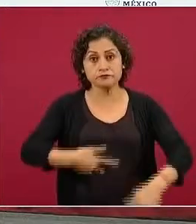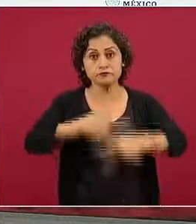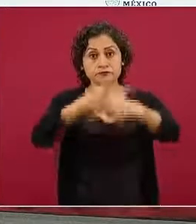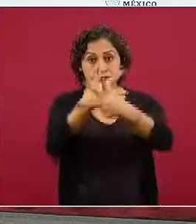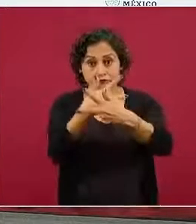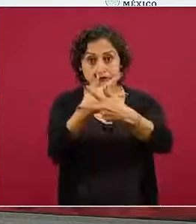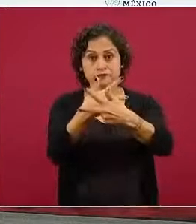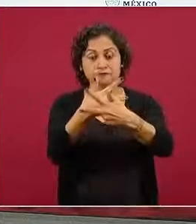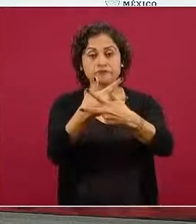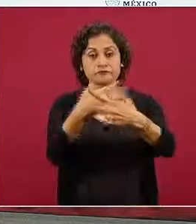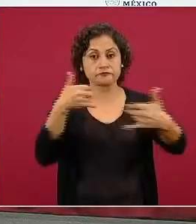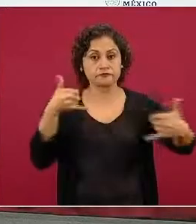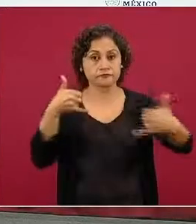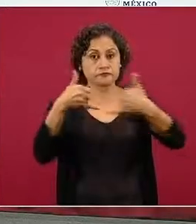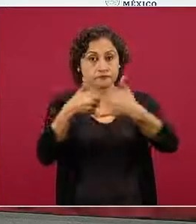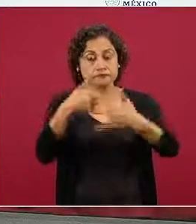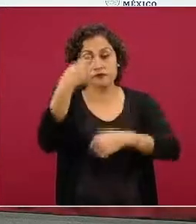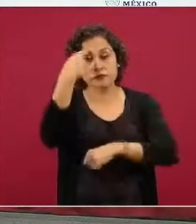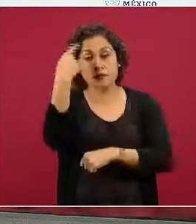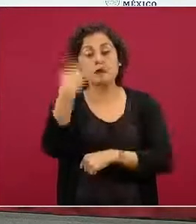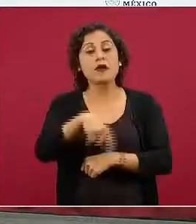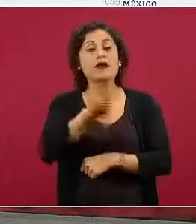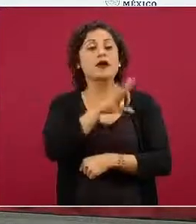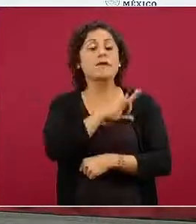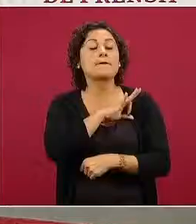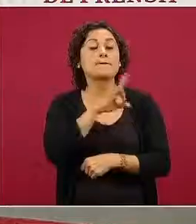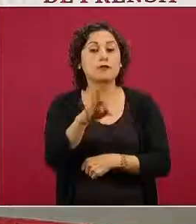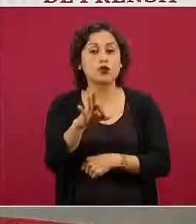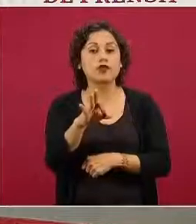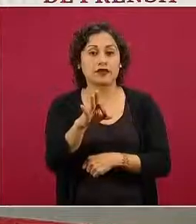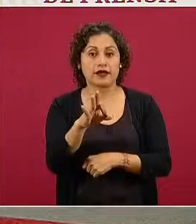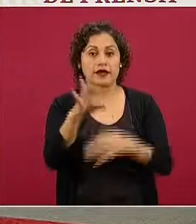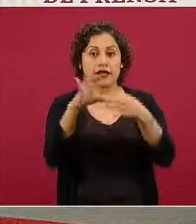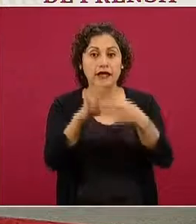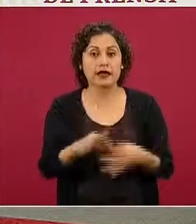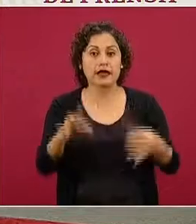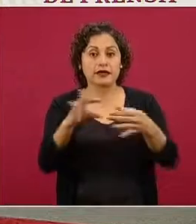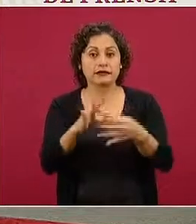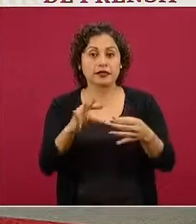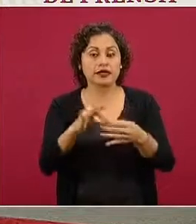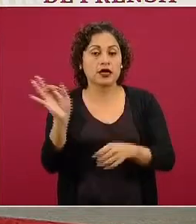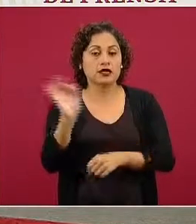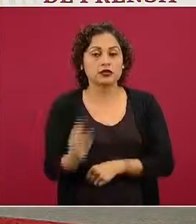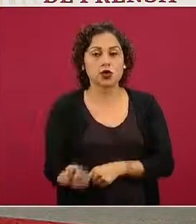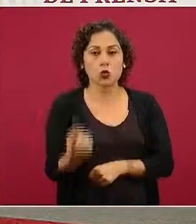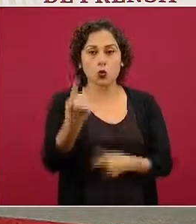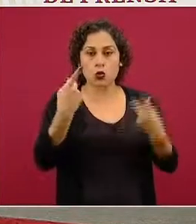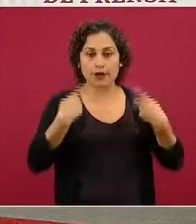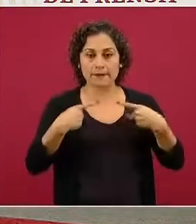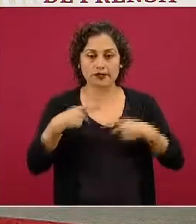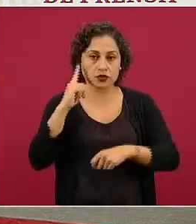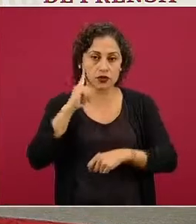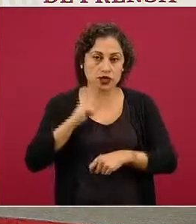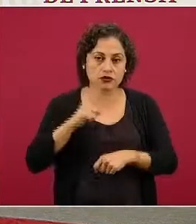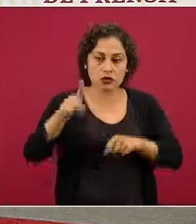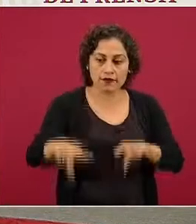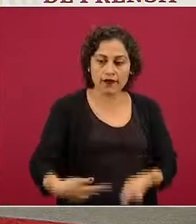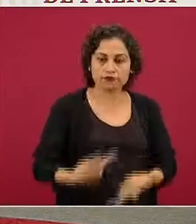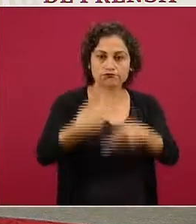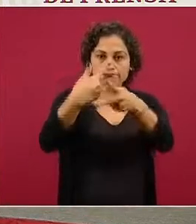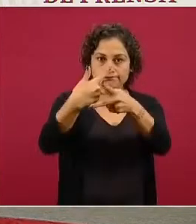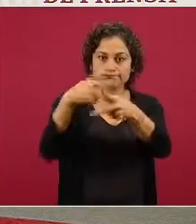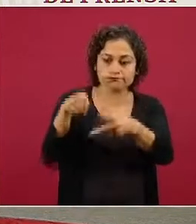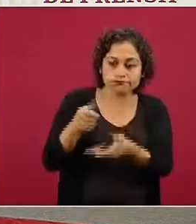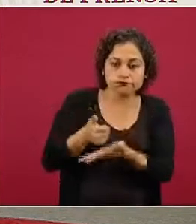videollamada pueden pueden fungir como intérpretes de una persona sorda que